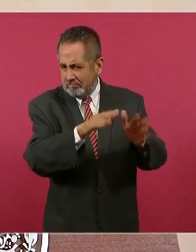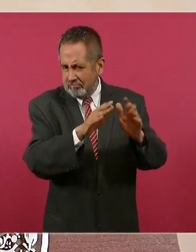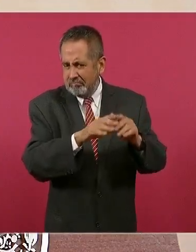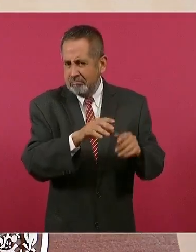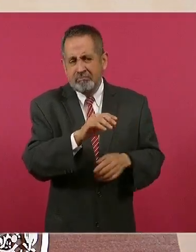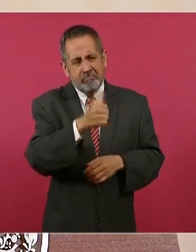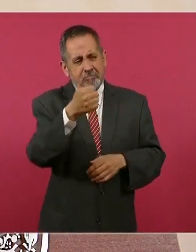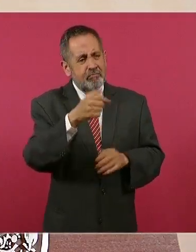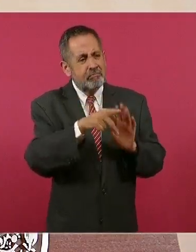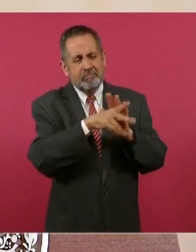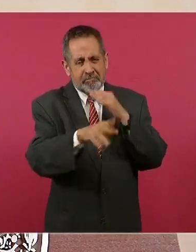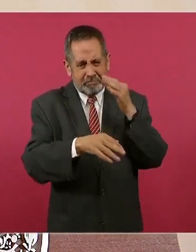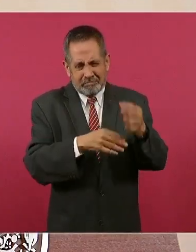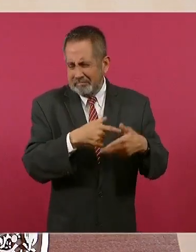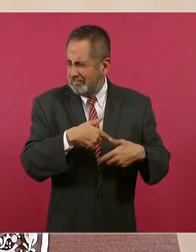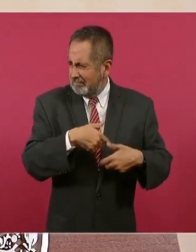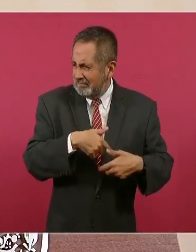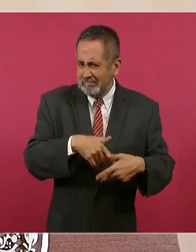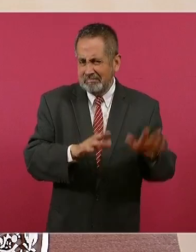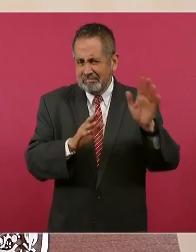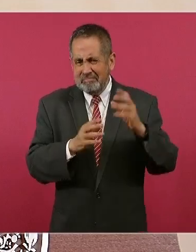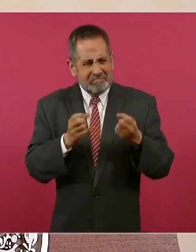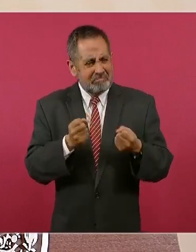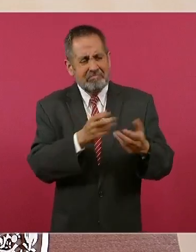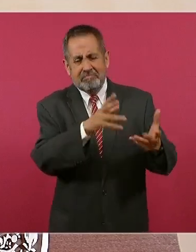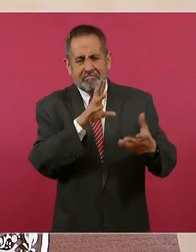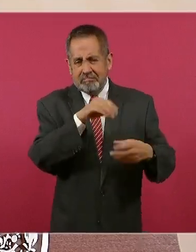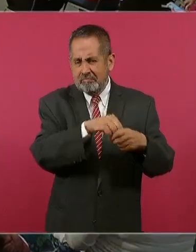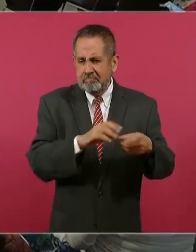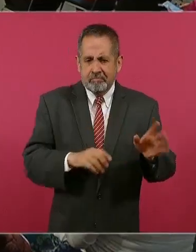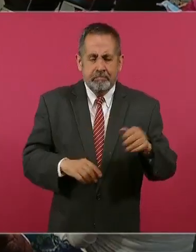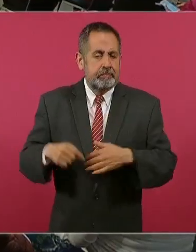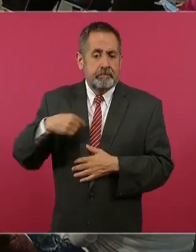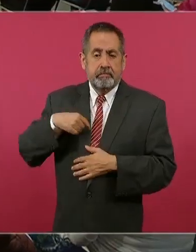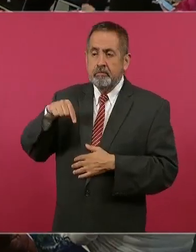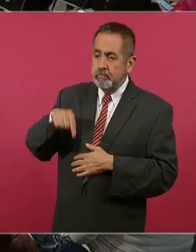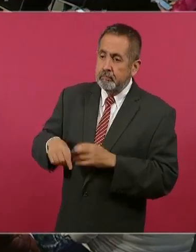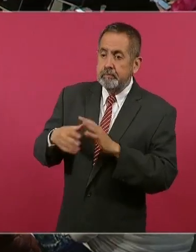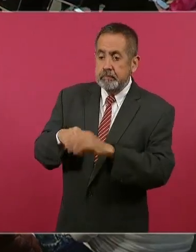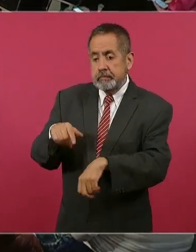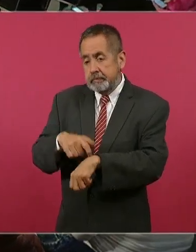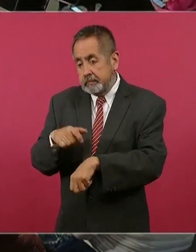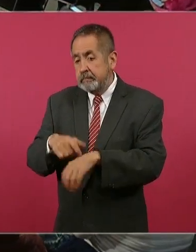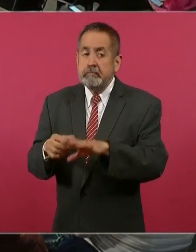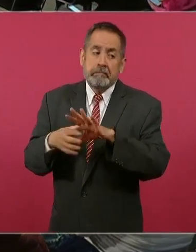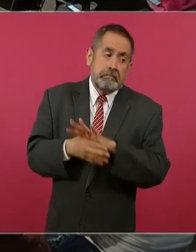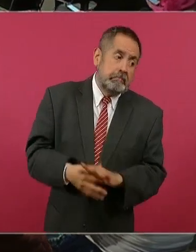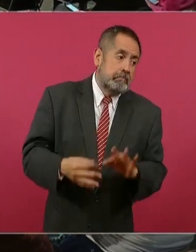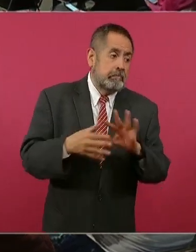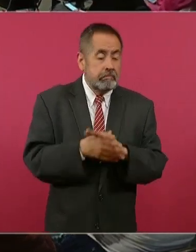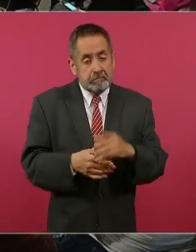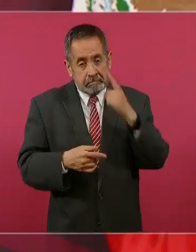o en otros medios, o sea, tienen muchísimos, pero no voy aquí